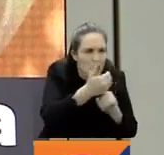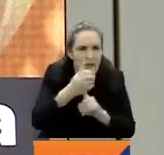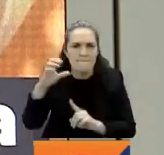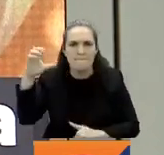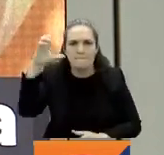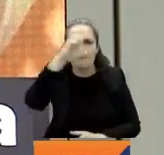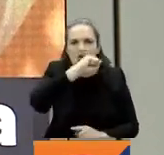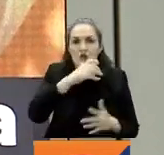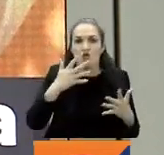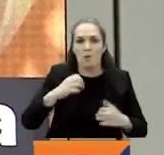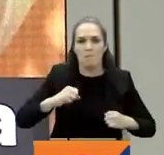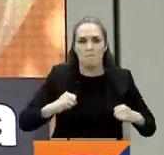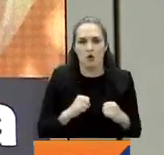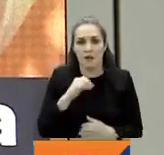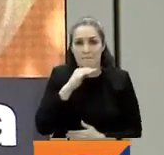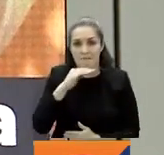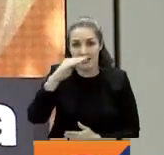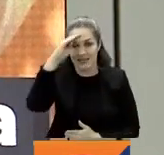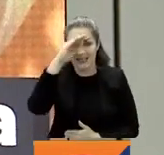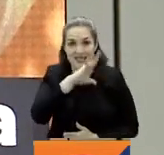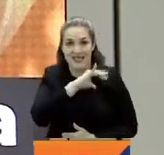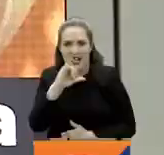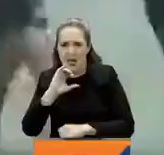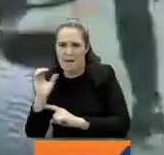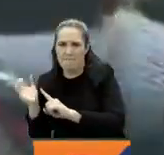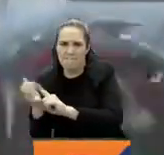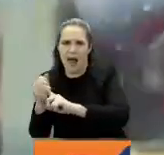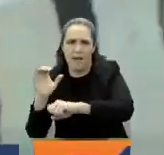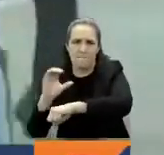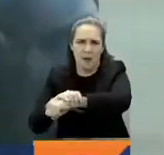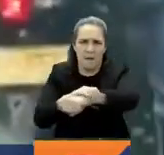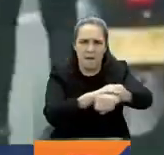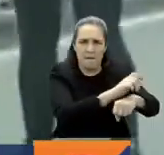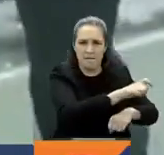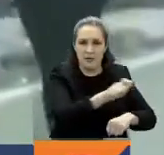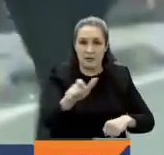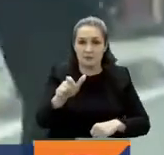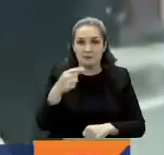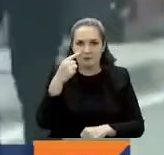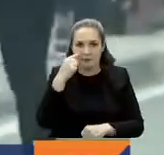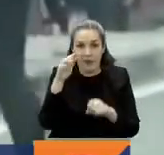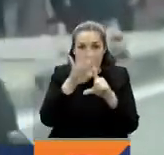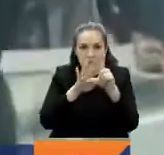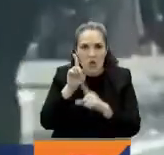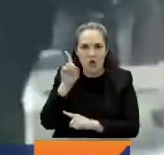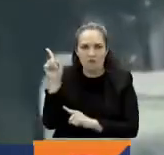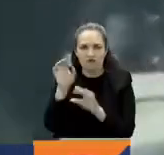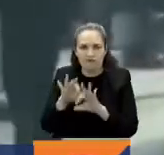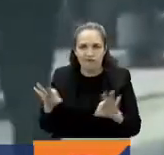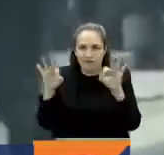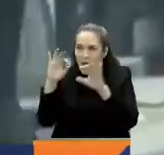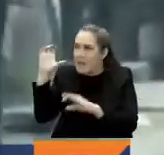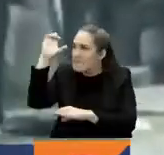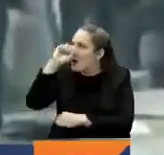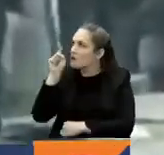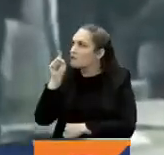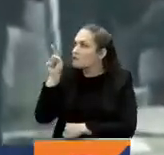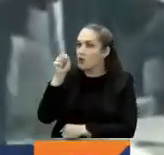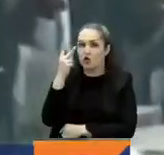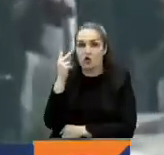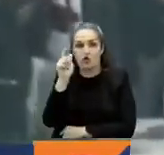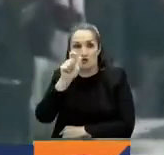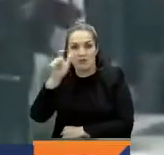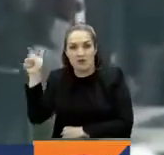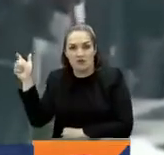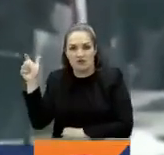con la desarticulación de la banda Tercera Generación. Este video fue pieza clave para dar con la captura de 2 integrantes del grupo